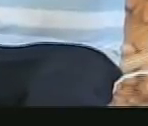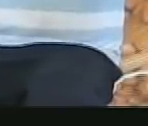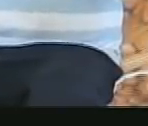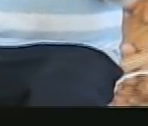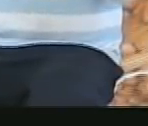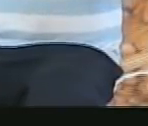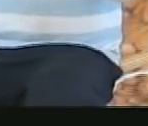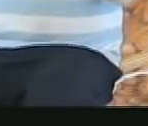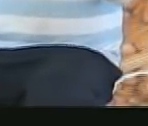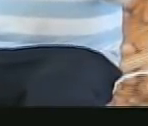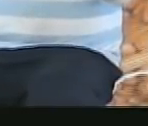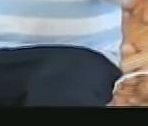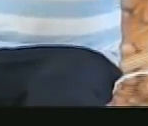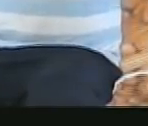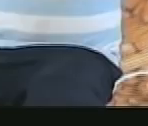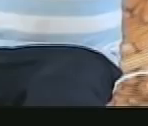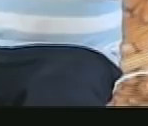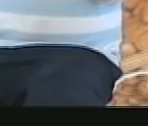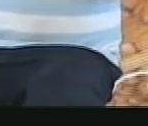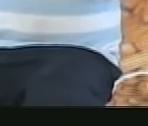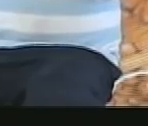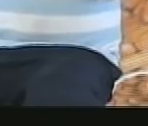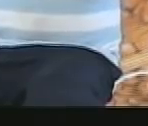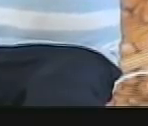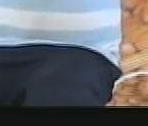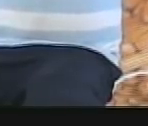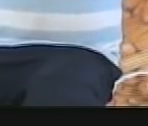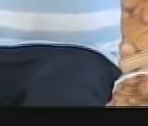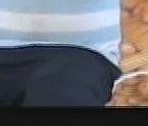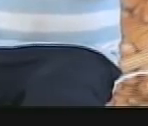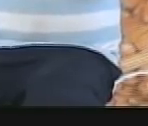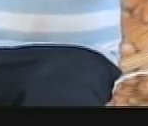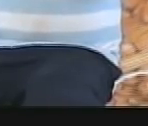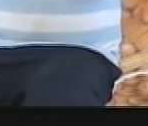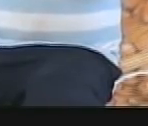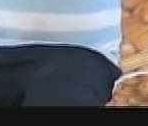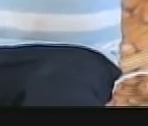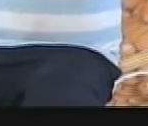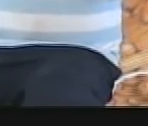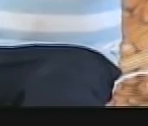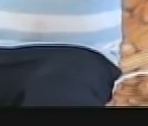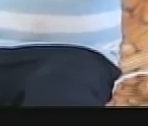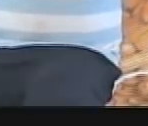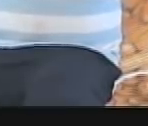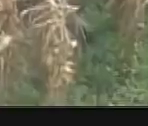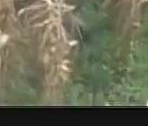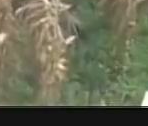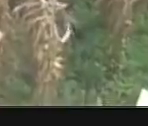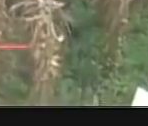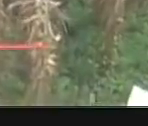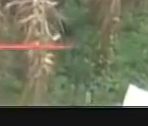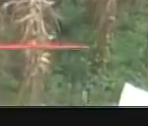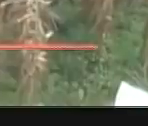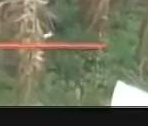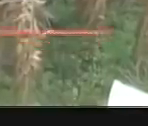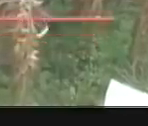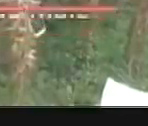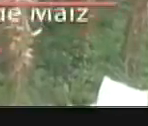cómo se hacen estas tremendas mazorcas de maíz, para que confíen en la semilla. Estamos garantizados